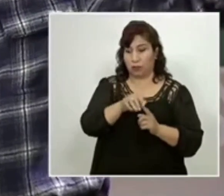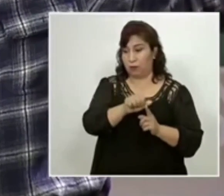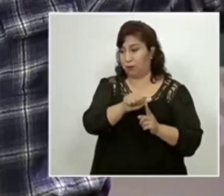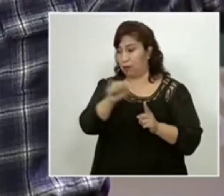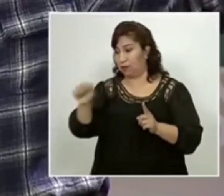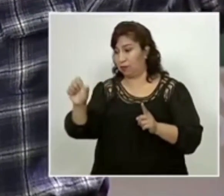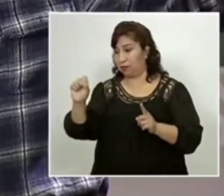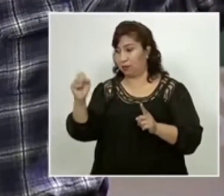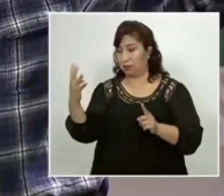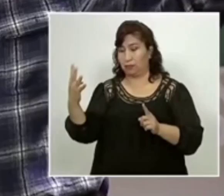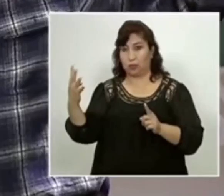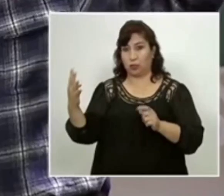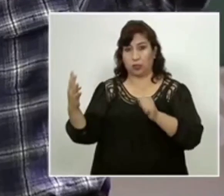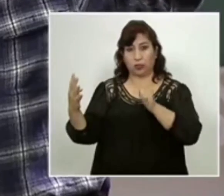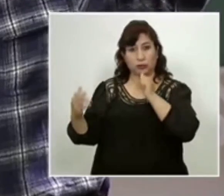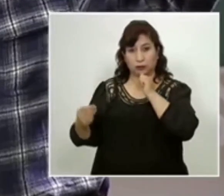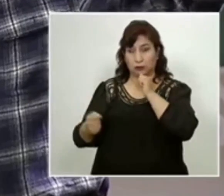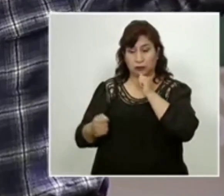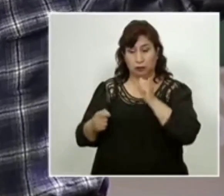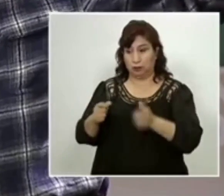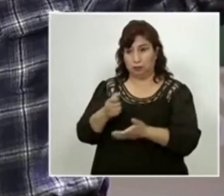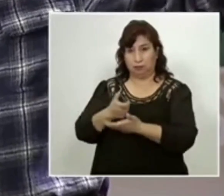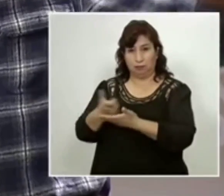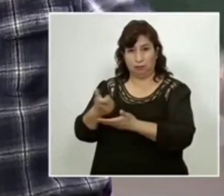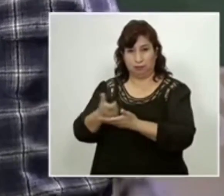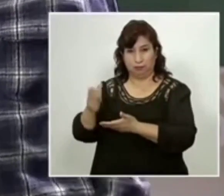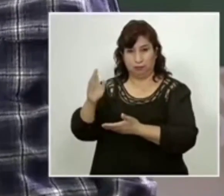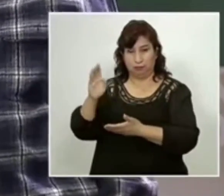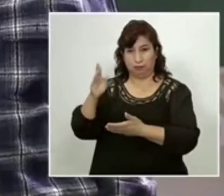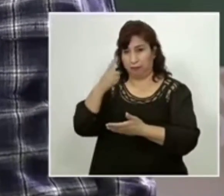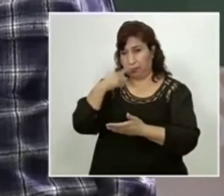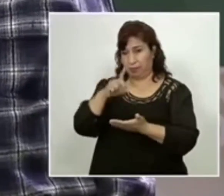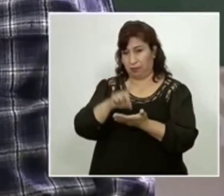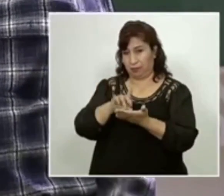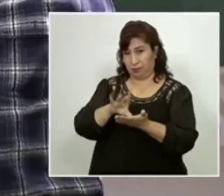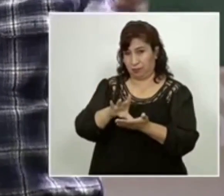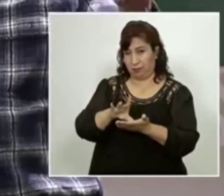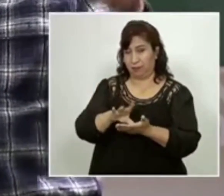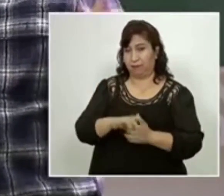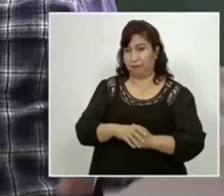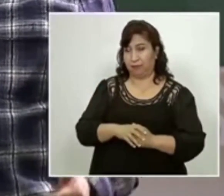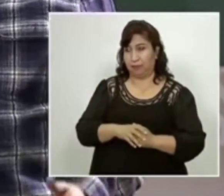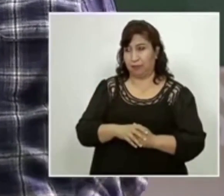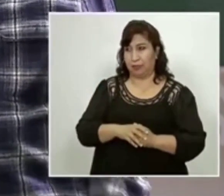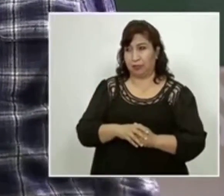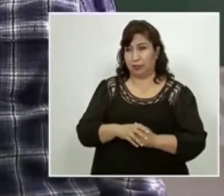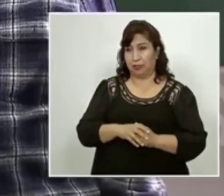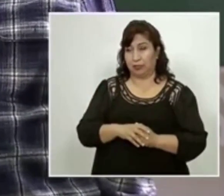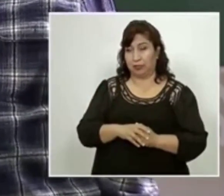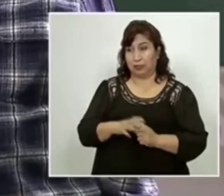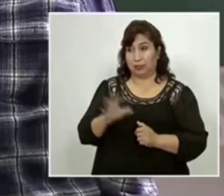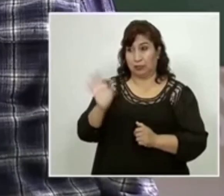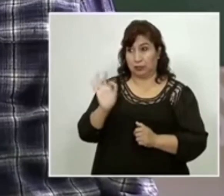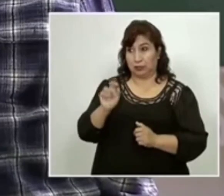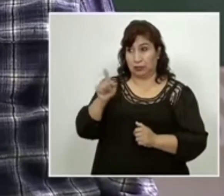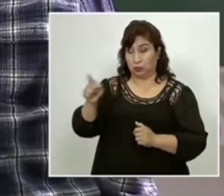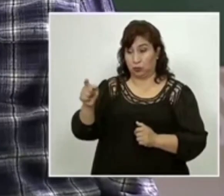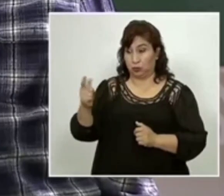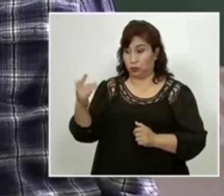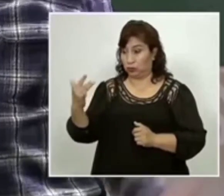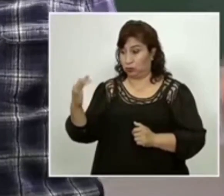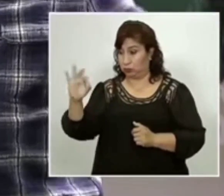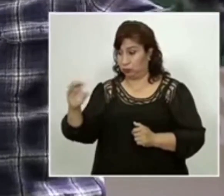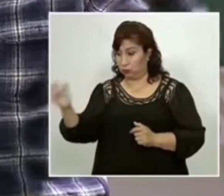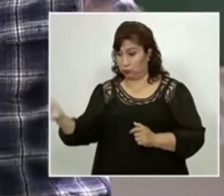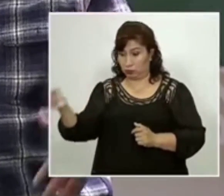64 para adultos mayores. Si tú aportas el